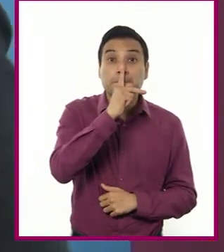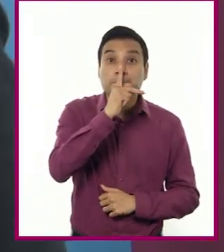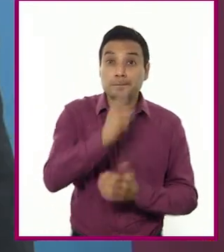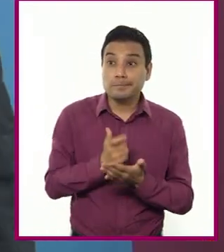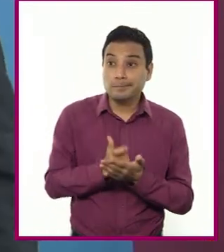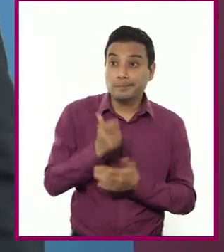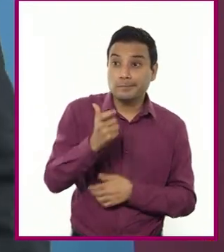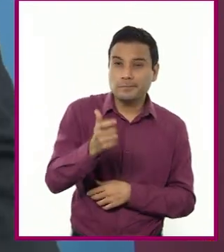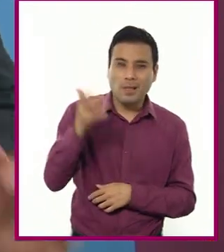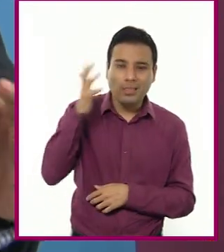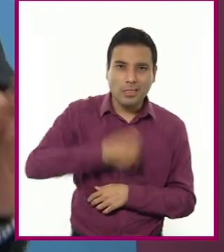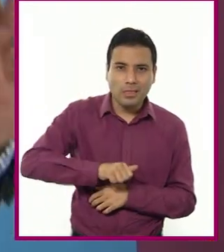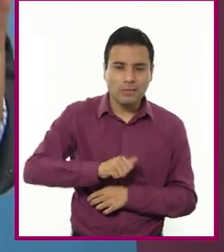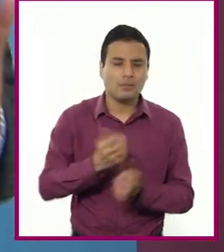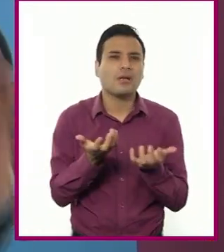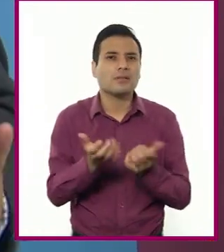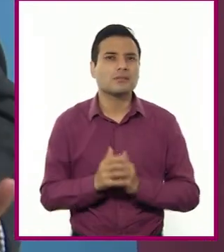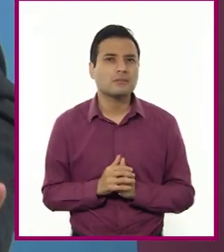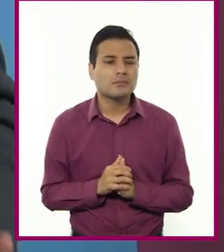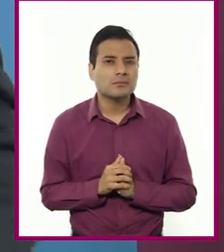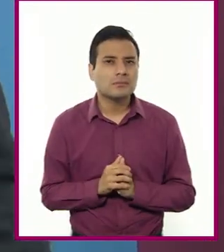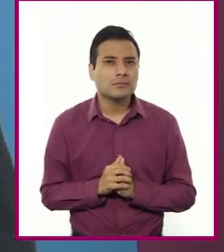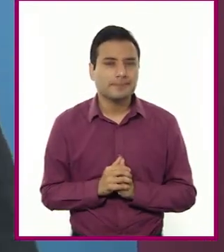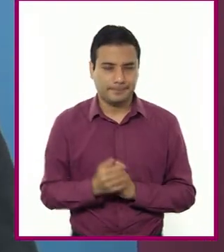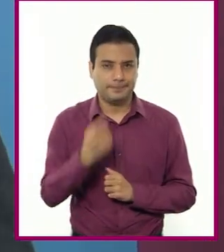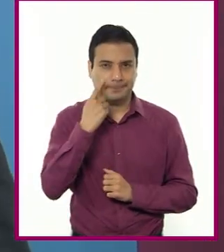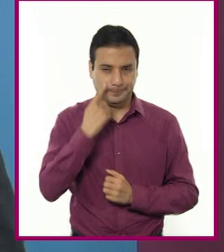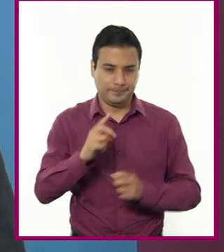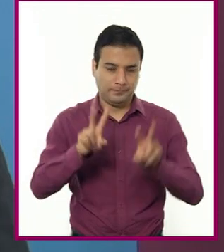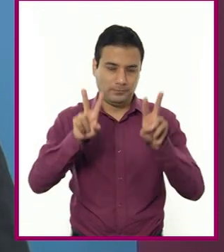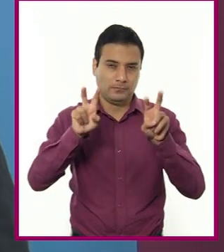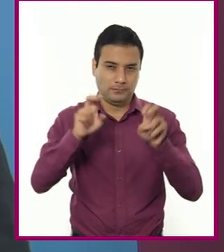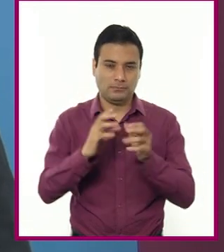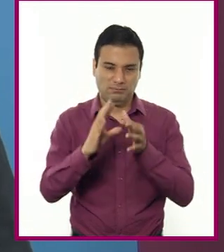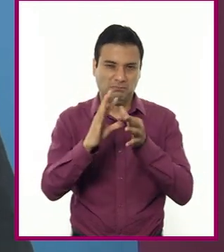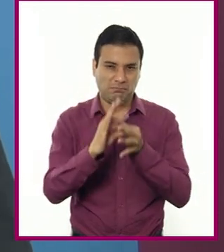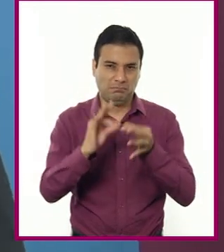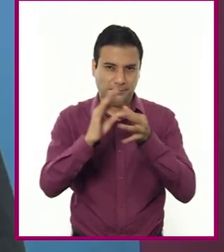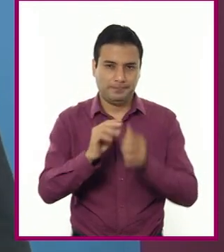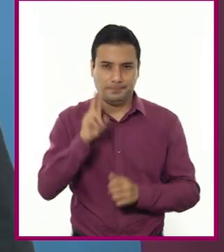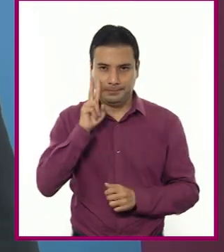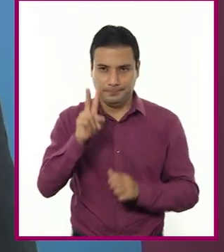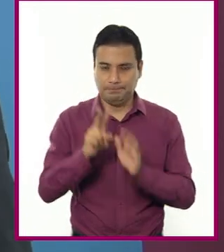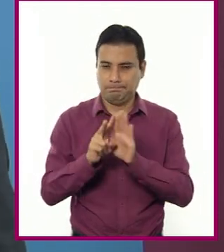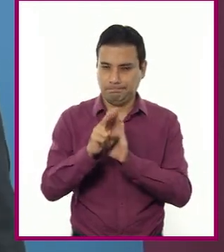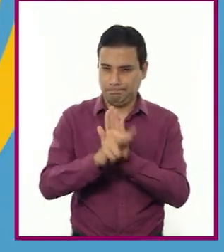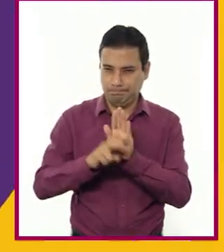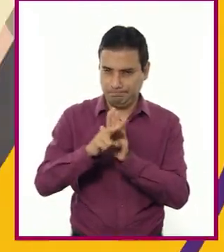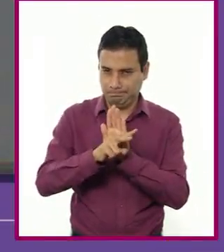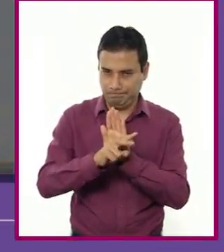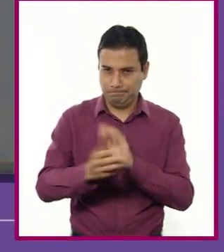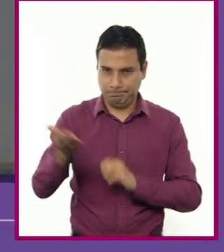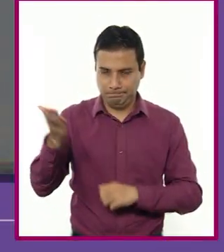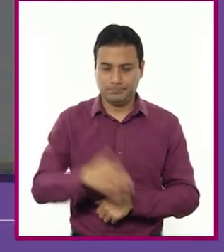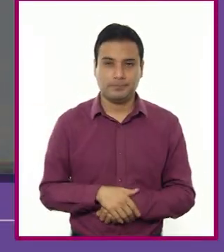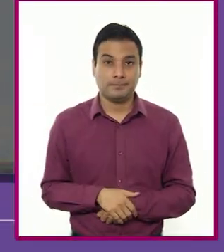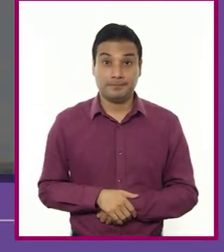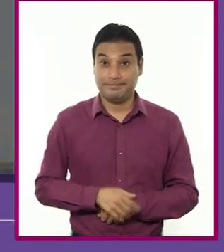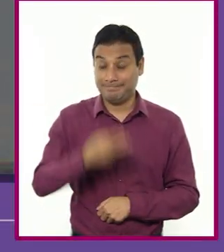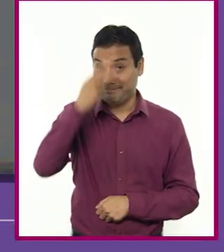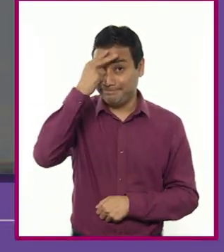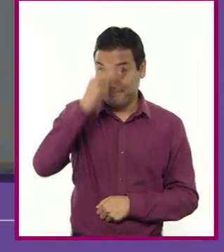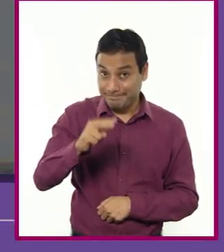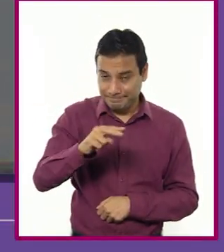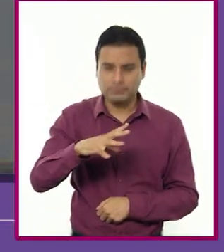de su hija? Para profundizar en el tema, escuchemos y veamos el siguiente video. En México,